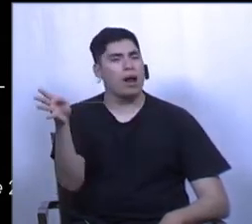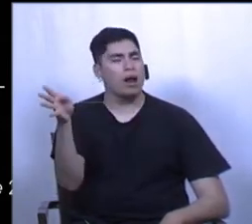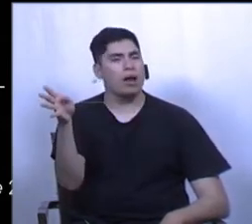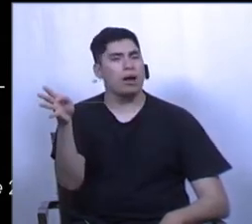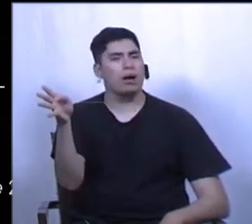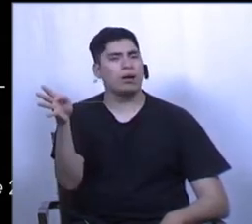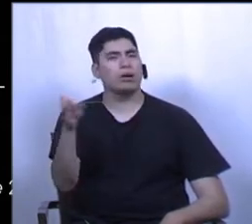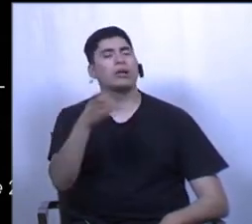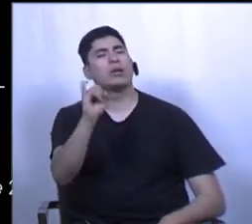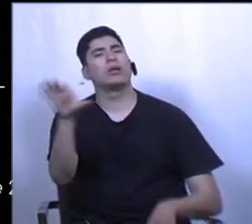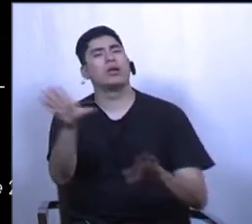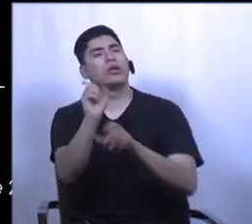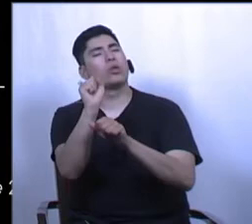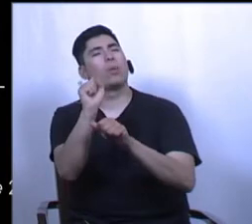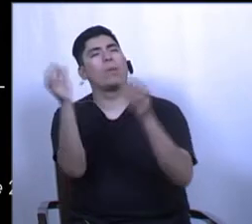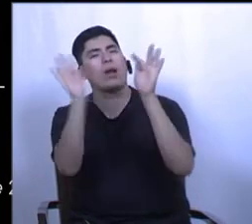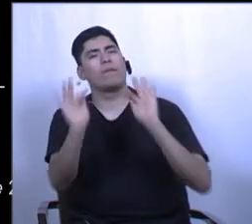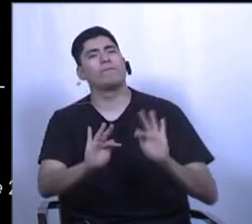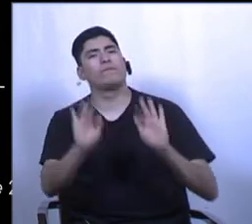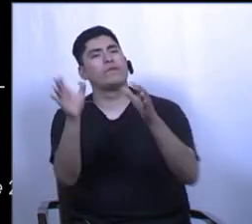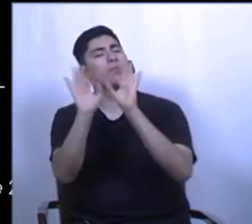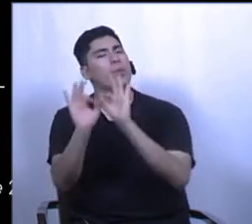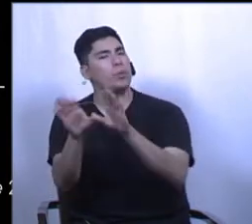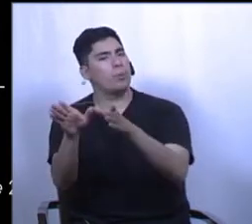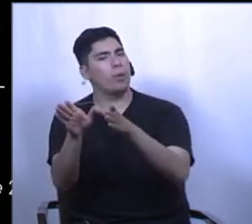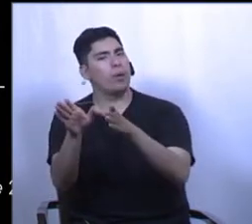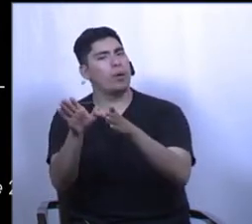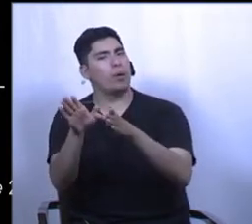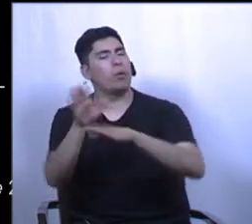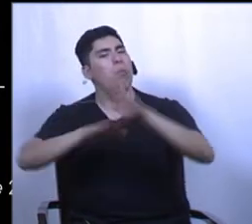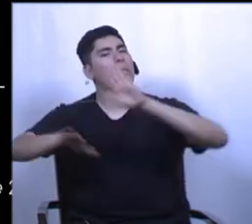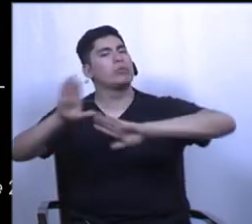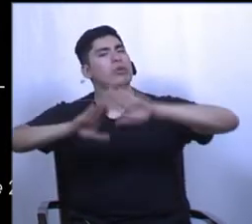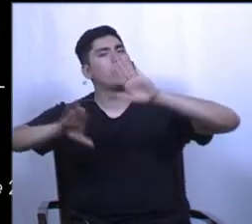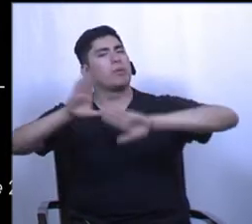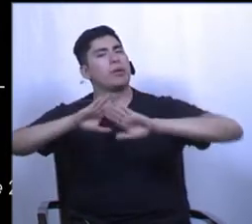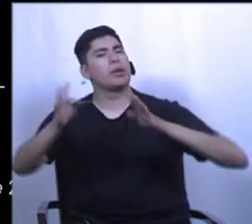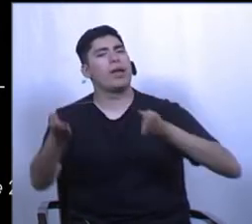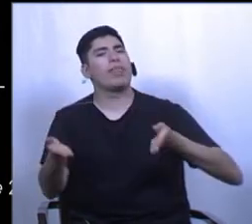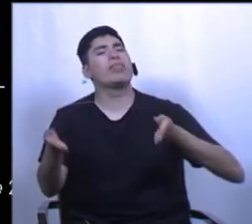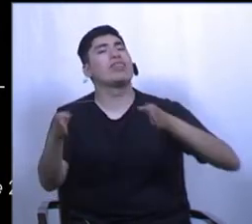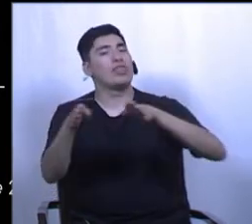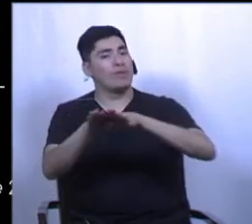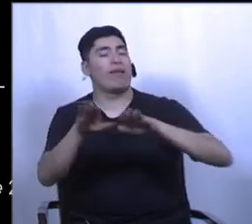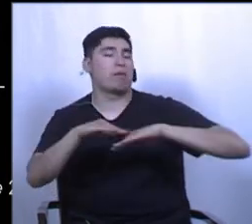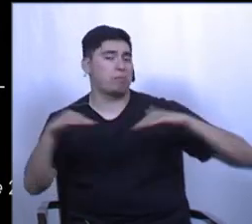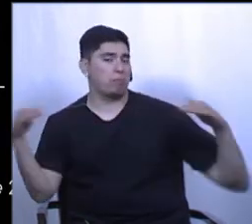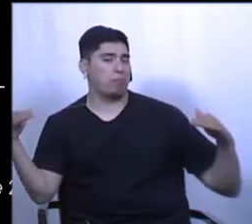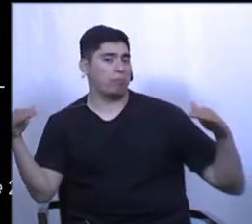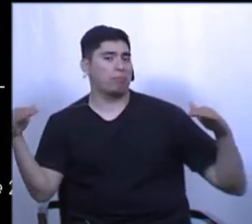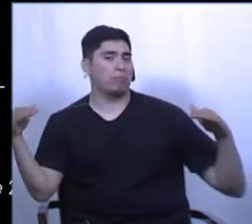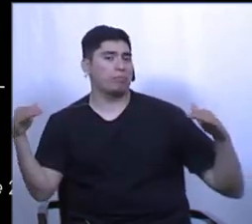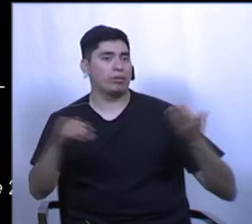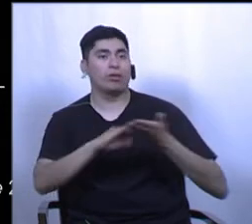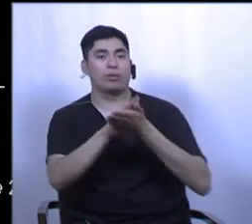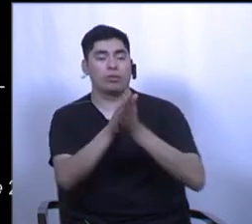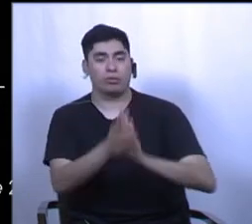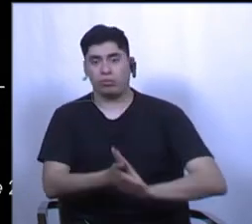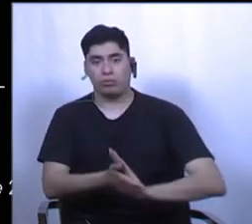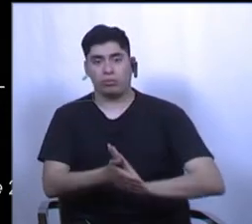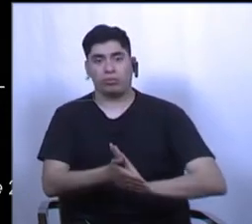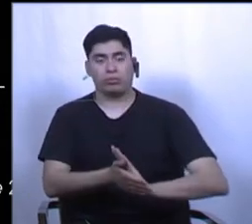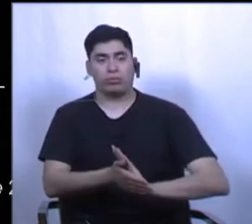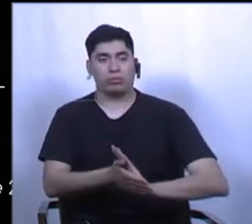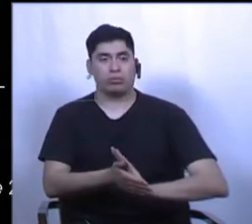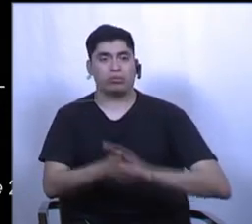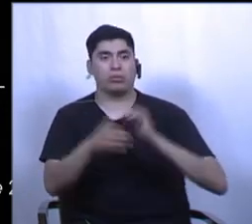si se tomaba la forma normal y se prevenía de doblar las sillas, todos sobrevivían.